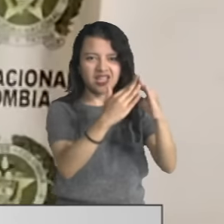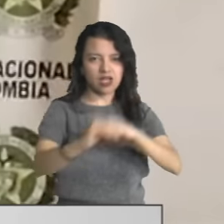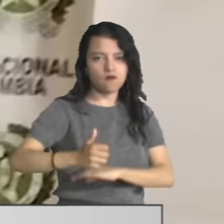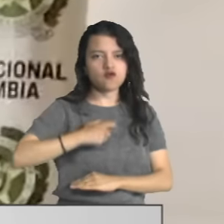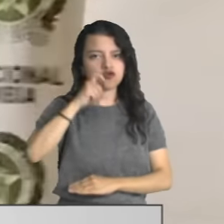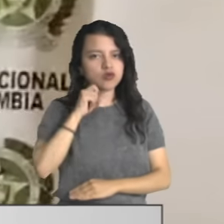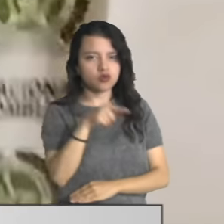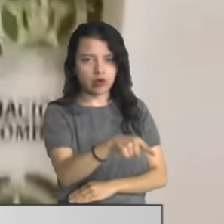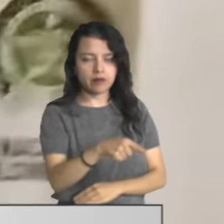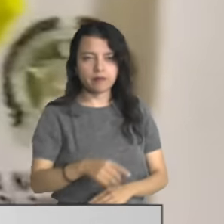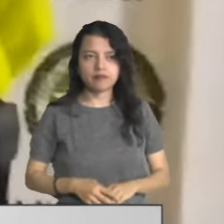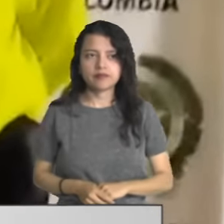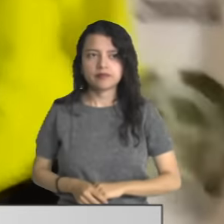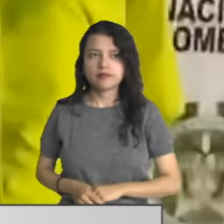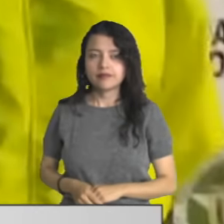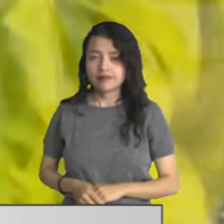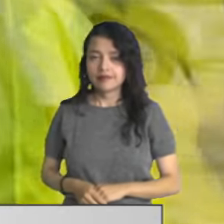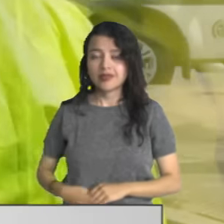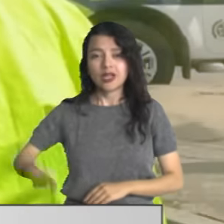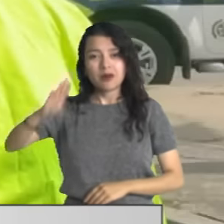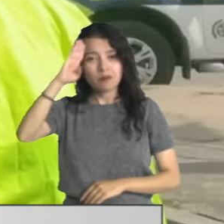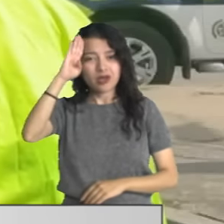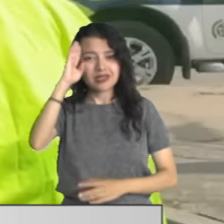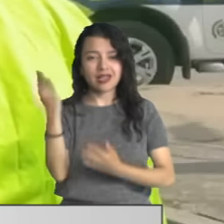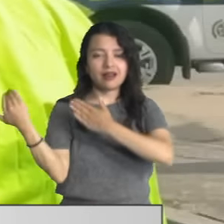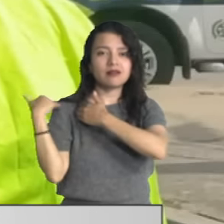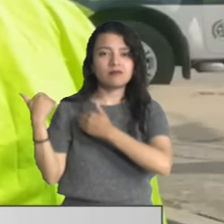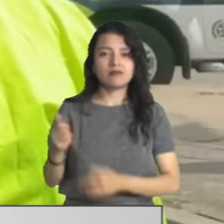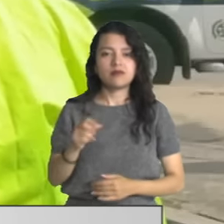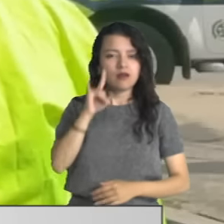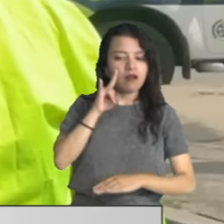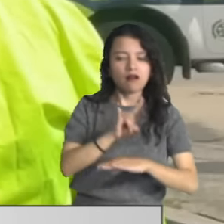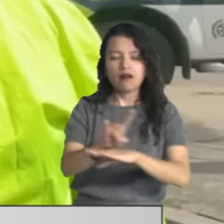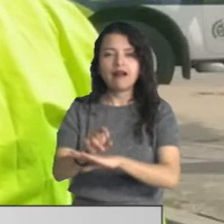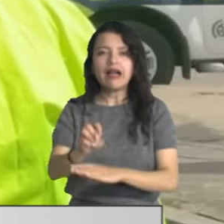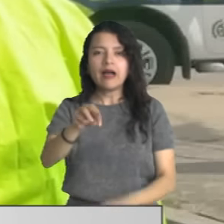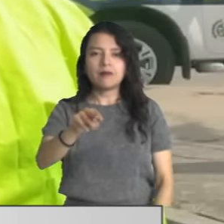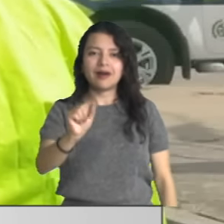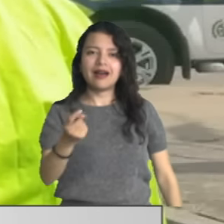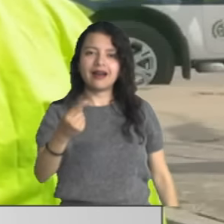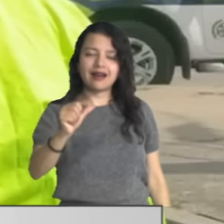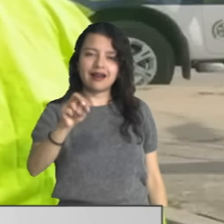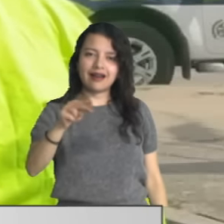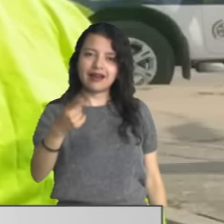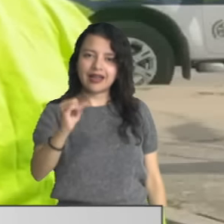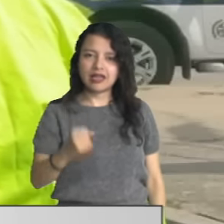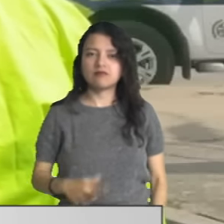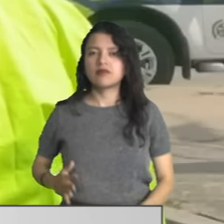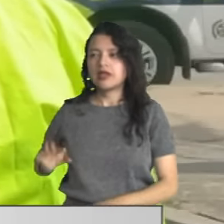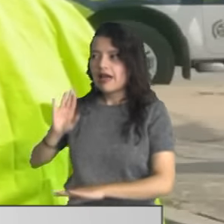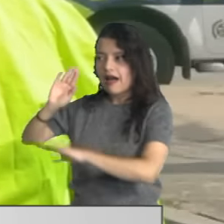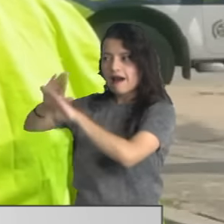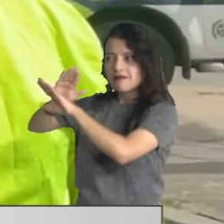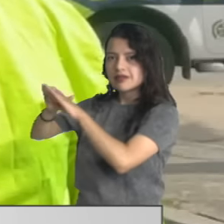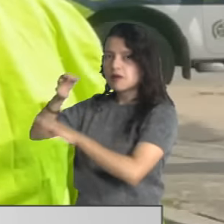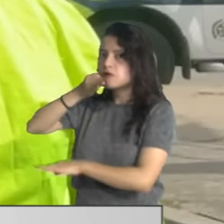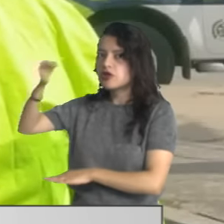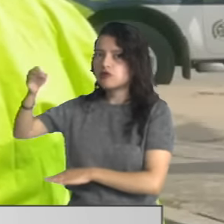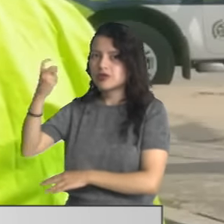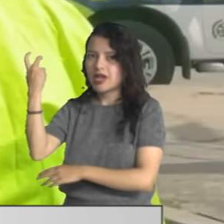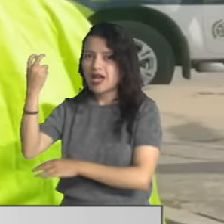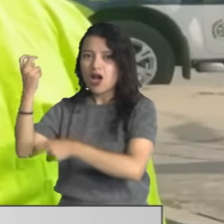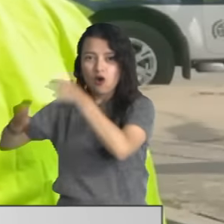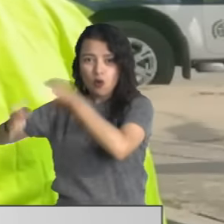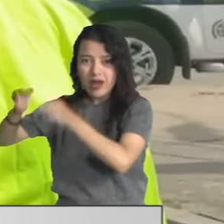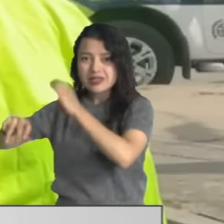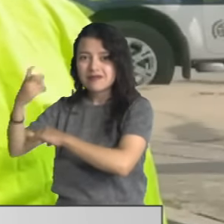por parte de nuestra Policía Judicial de Infancia y Adolescencia de Bolívar, logramos la captura mediante orden judicial de alias Robertico o Villazón por